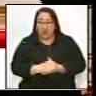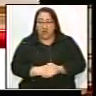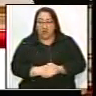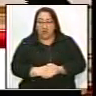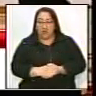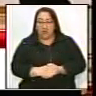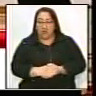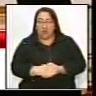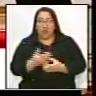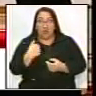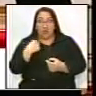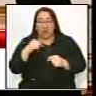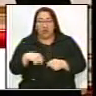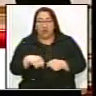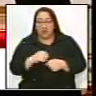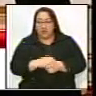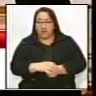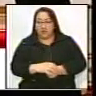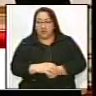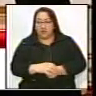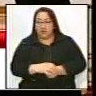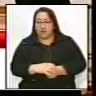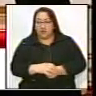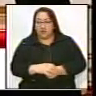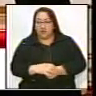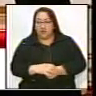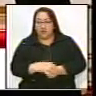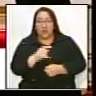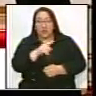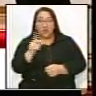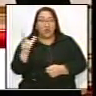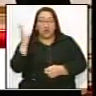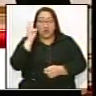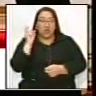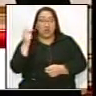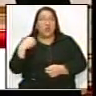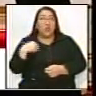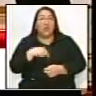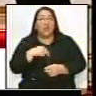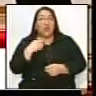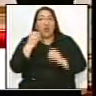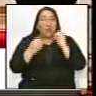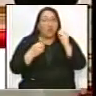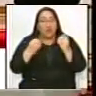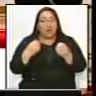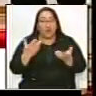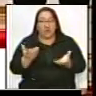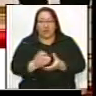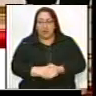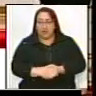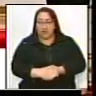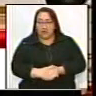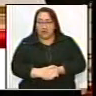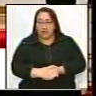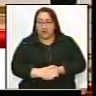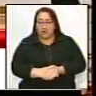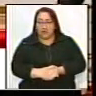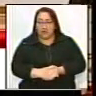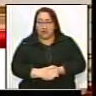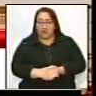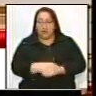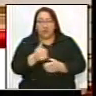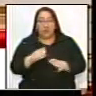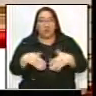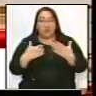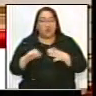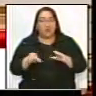hoy estar acá presente y que usted nos puede escuchar nuestro clamor, porque otra cosa no